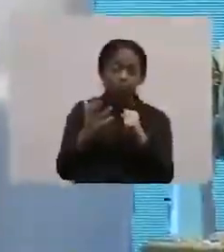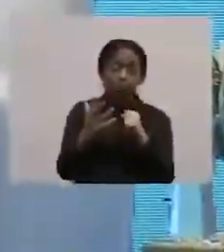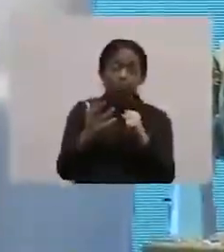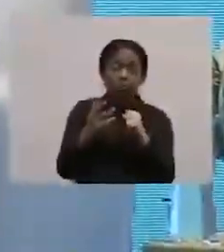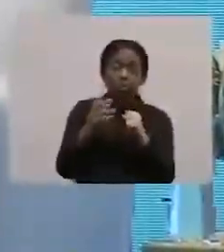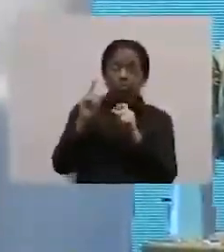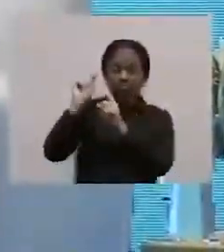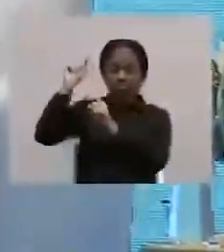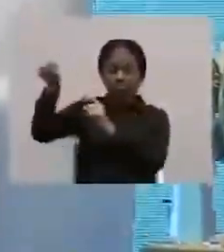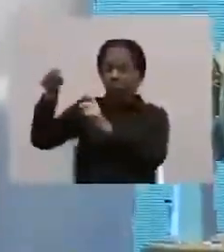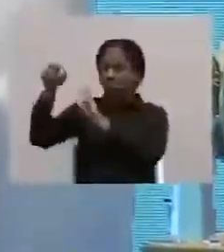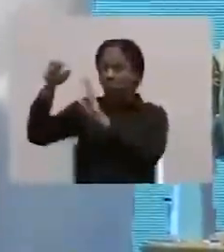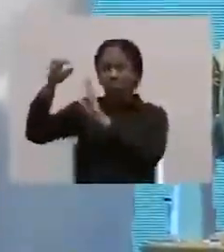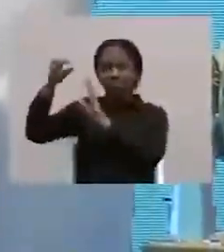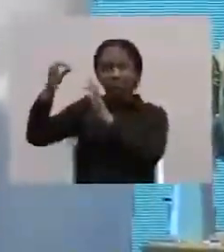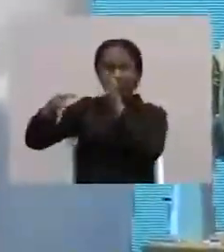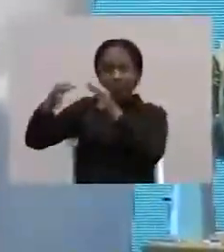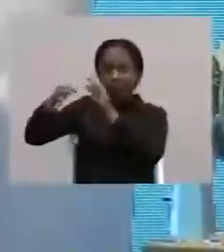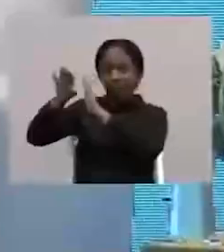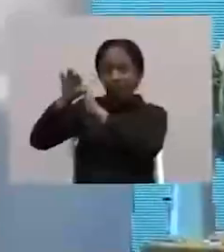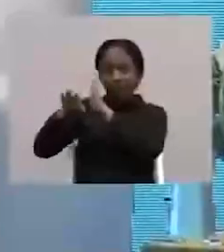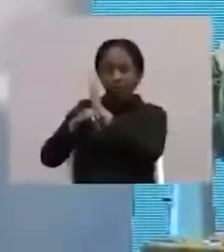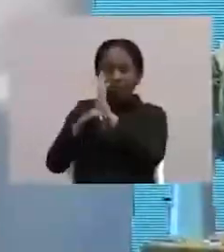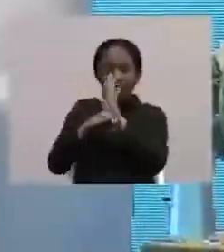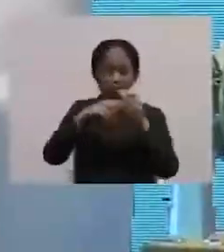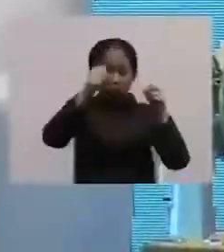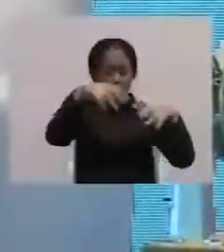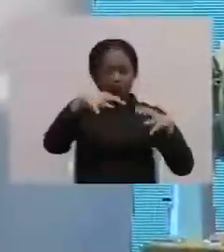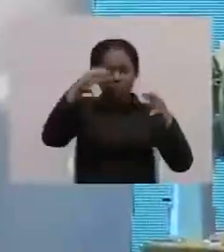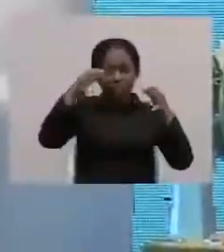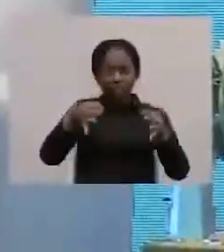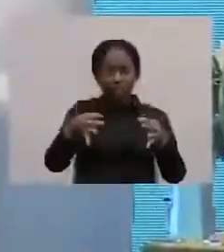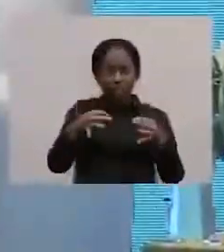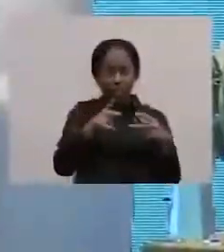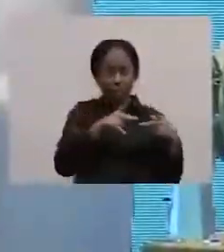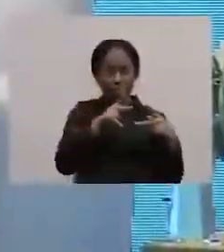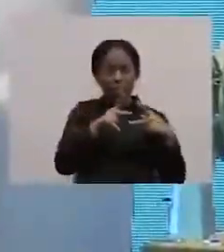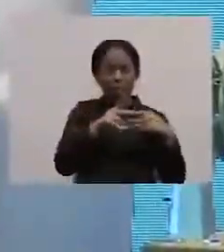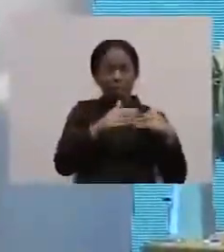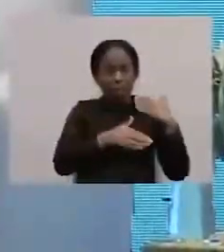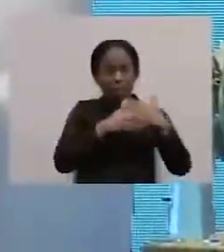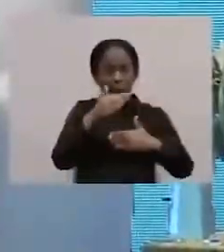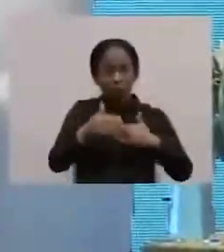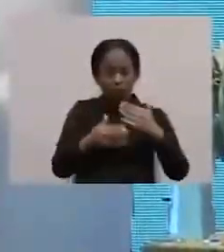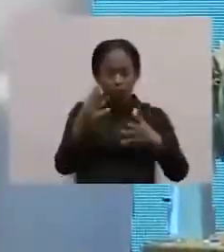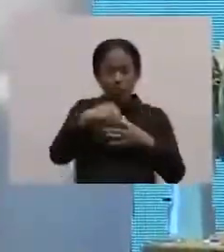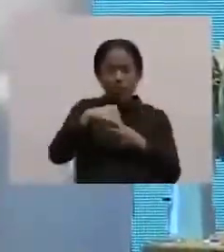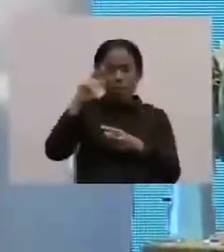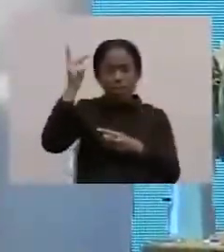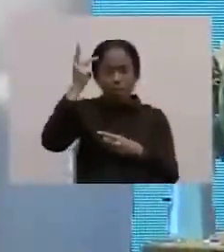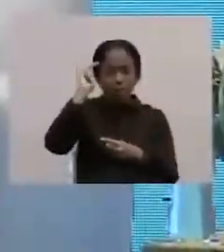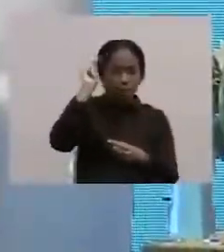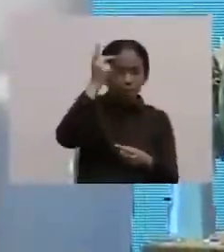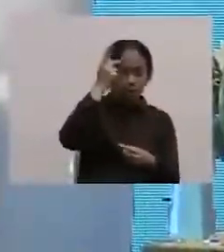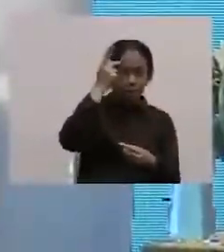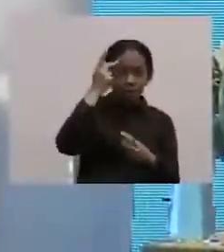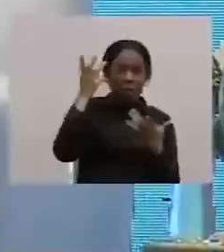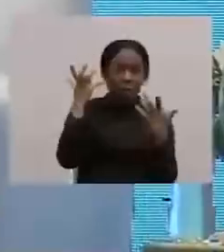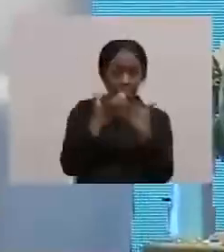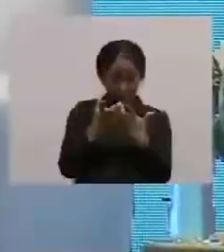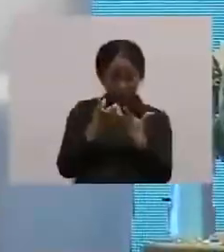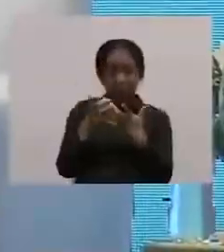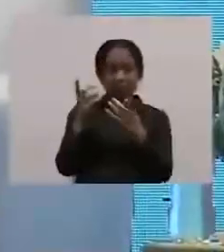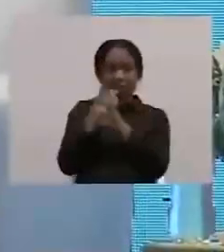el Tribunal Constitucional tumbó una decisión sobre los procesos internos de los partidos que tienen que ver con la libertad de